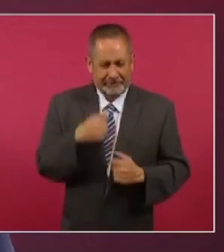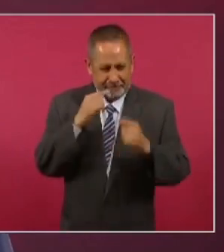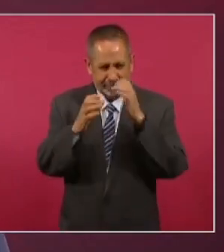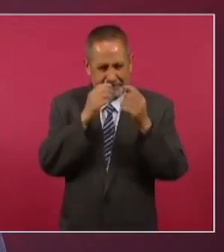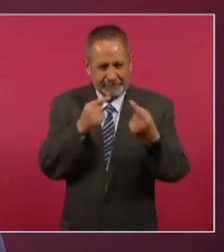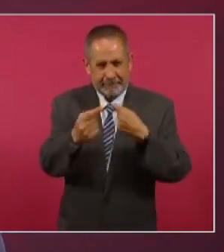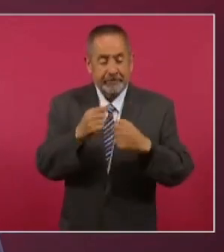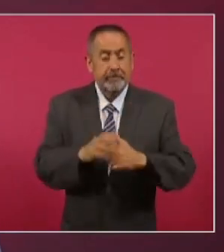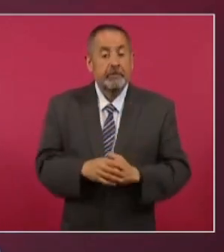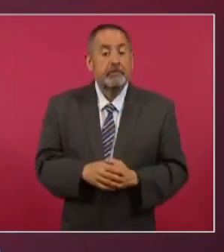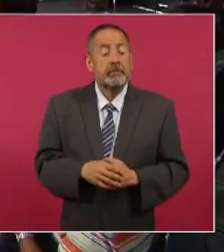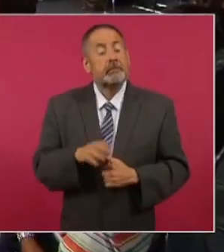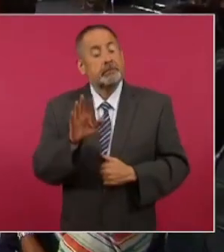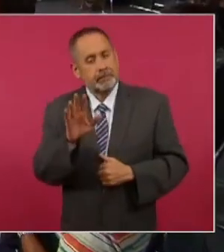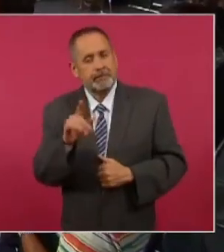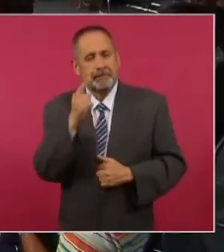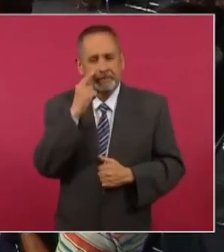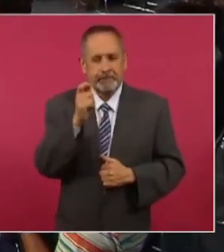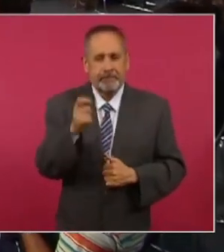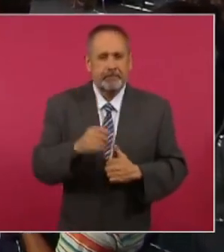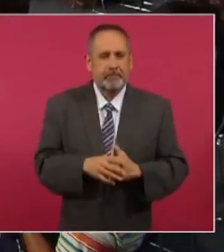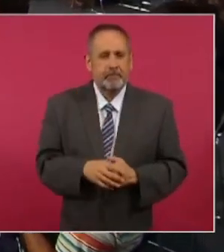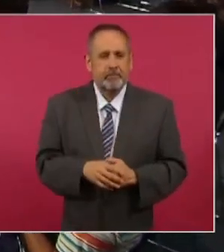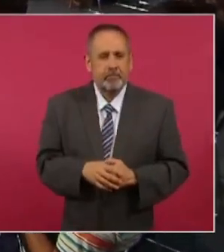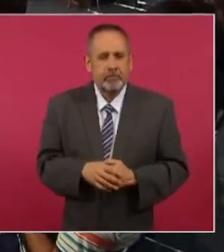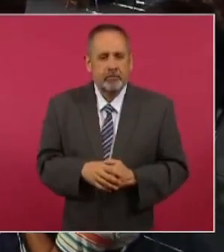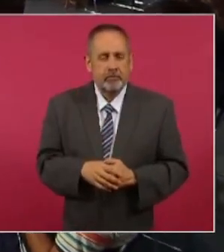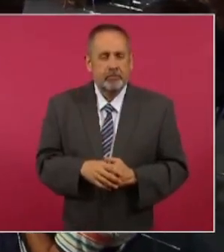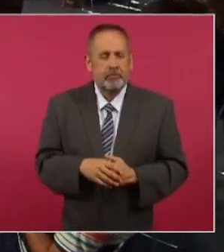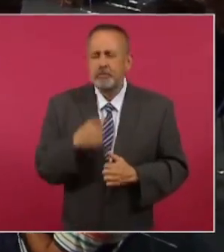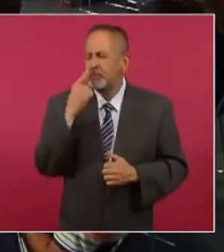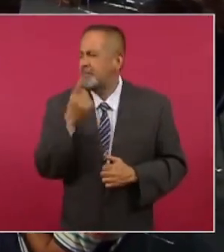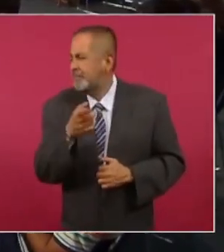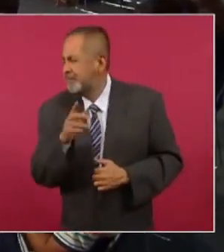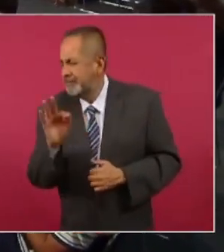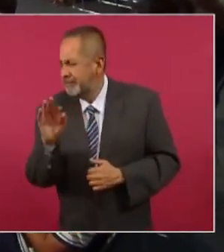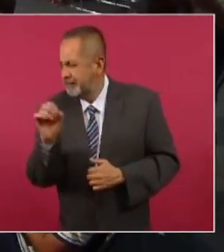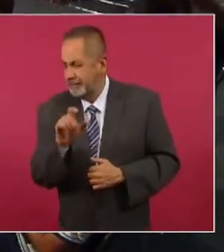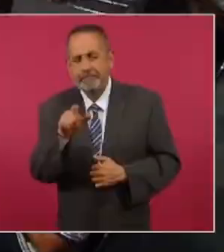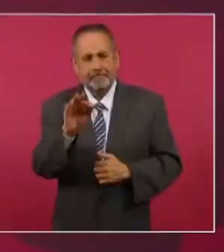la comunicación entonces ve uno como se llama Fox